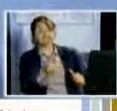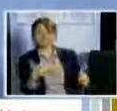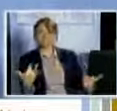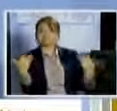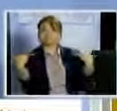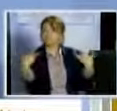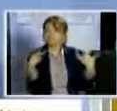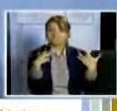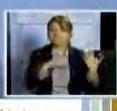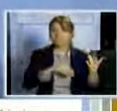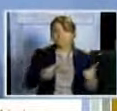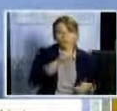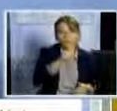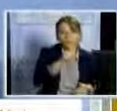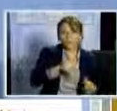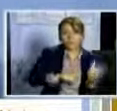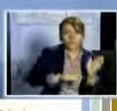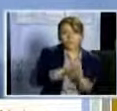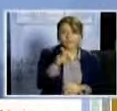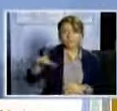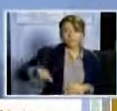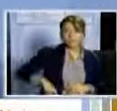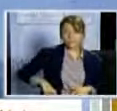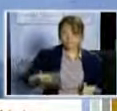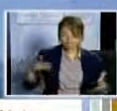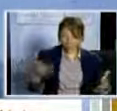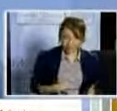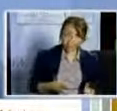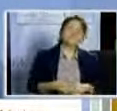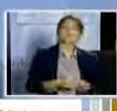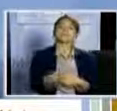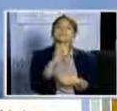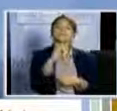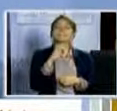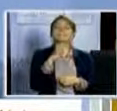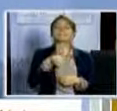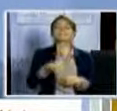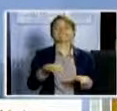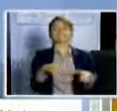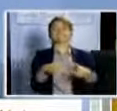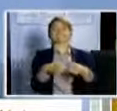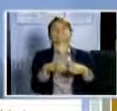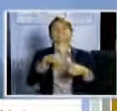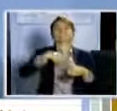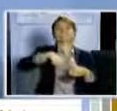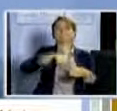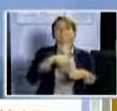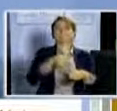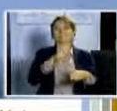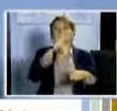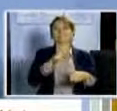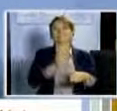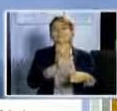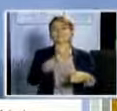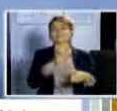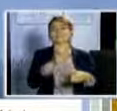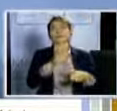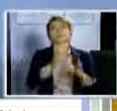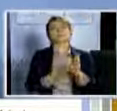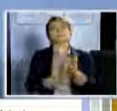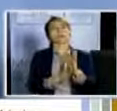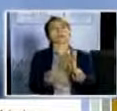discusiones se confinen al espacio muy cerrado de la torre de la Cancillería, que no es una torre de Babel,